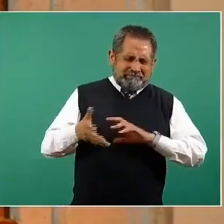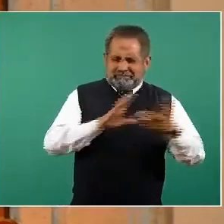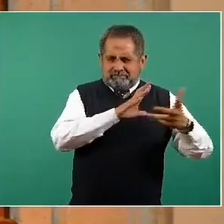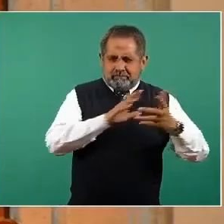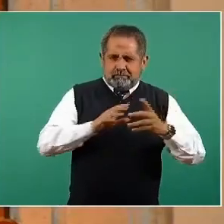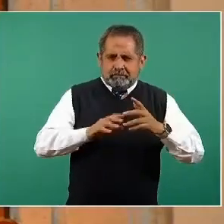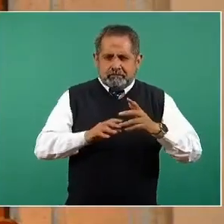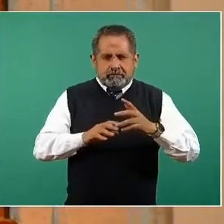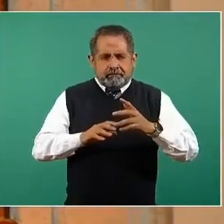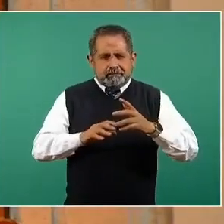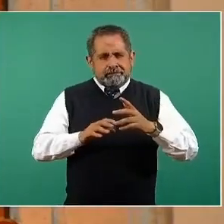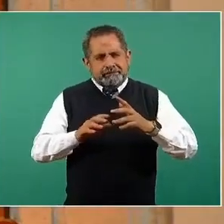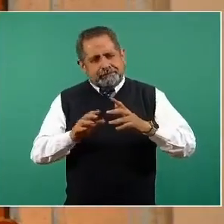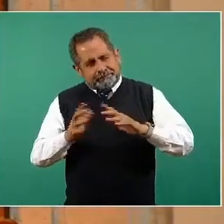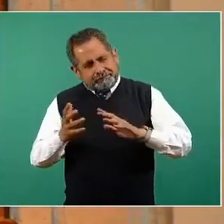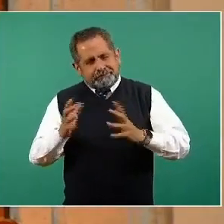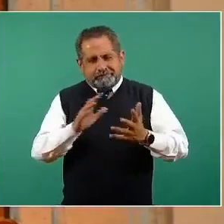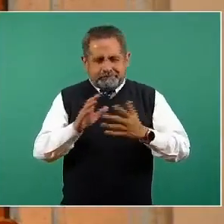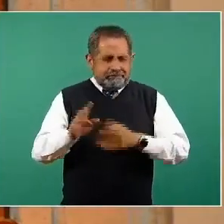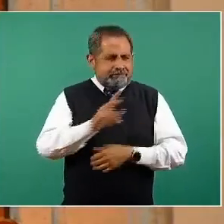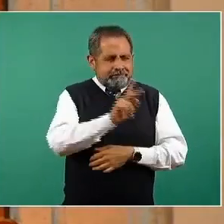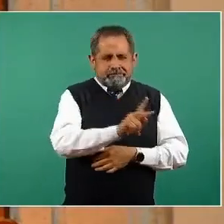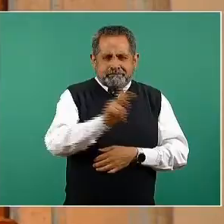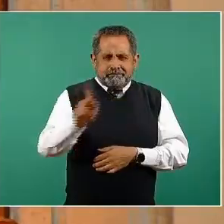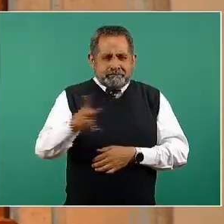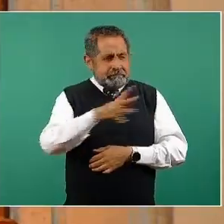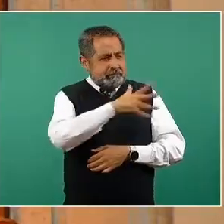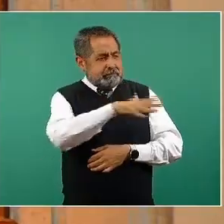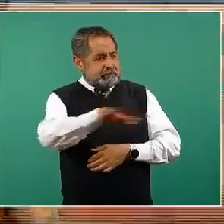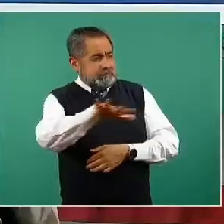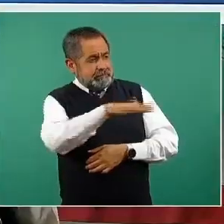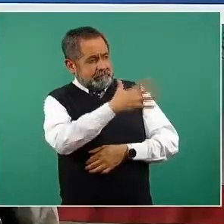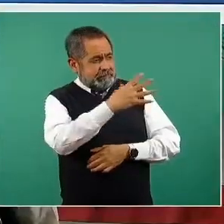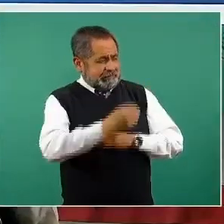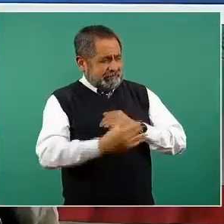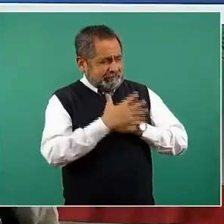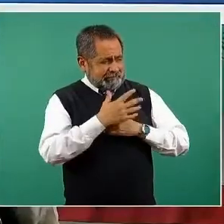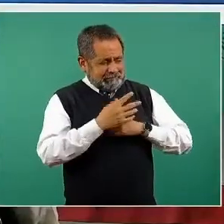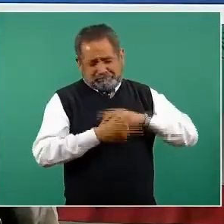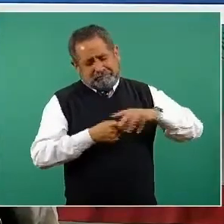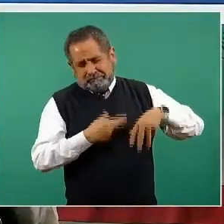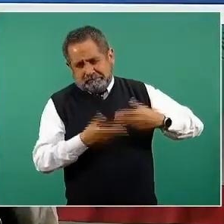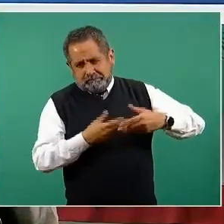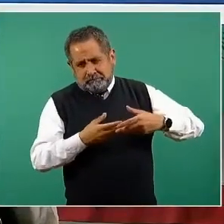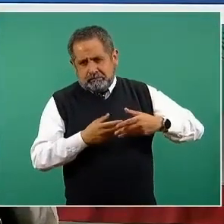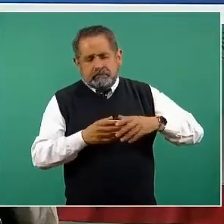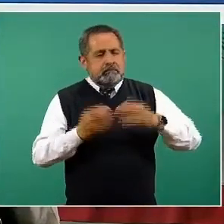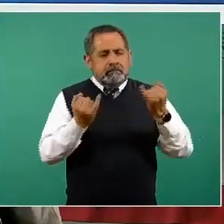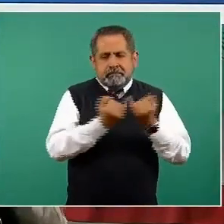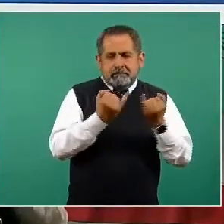bueno, utilizamos un poco esta analogía del mar para recordarles que siempre podemos